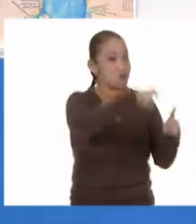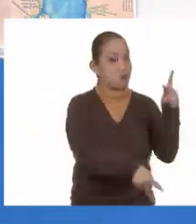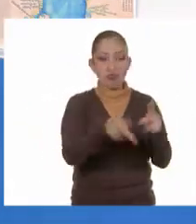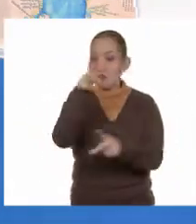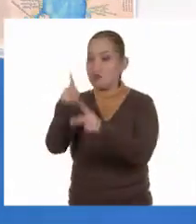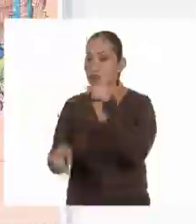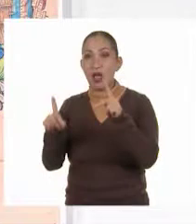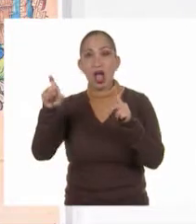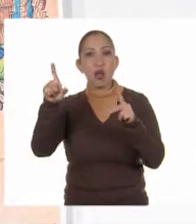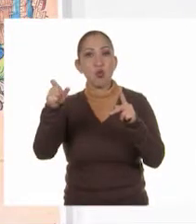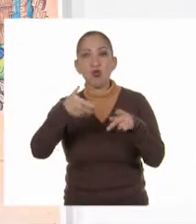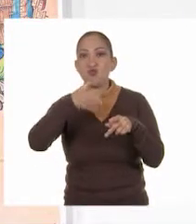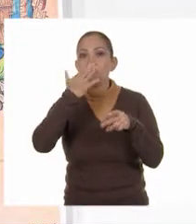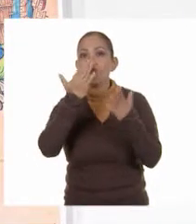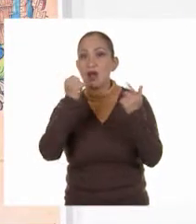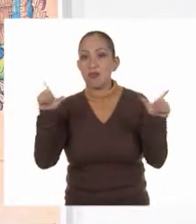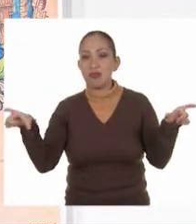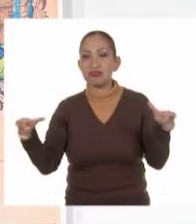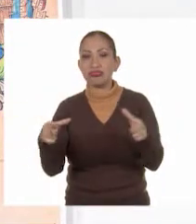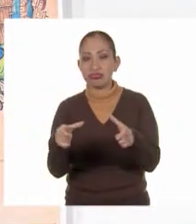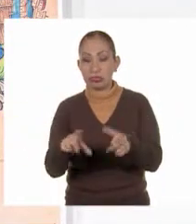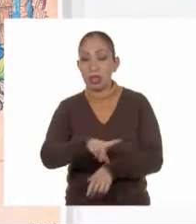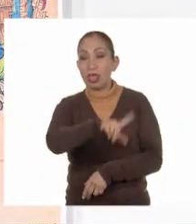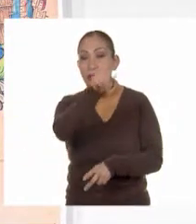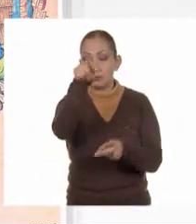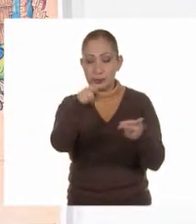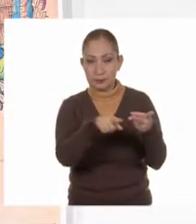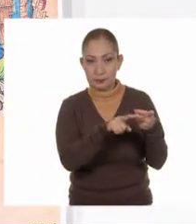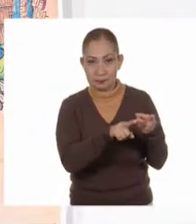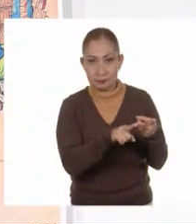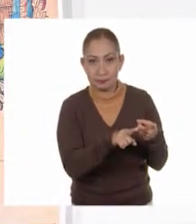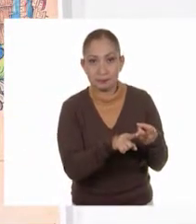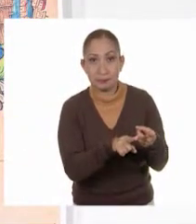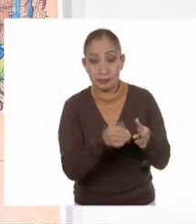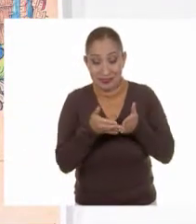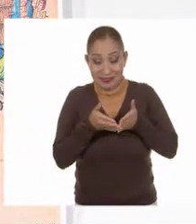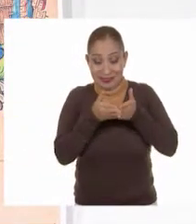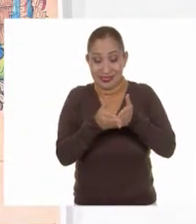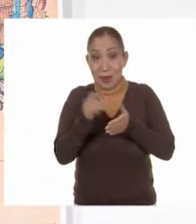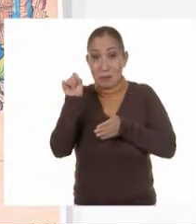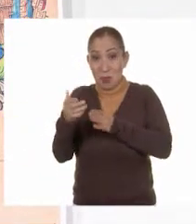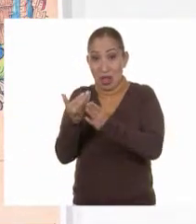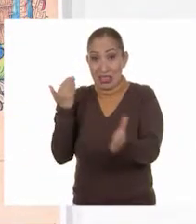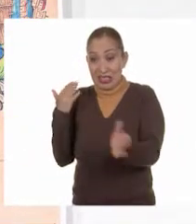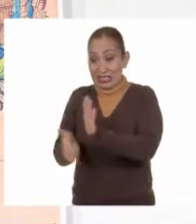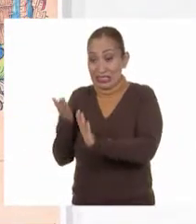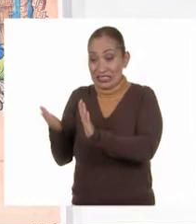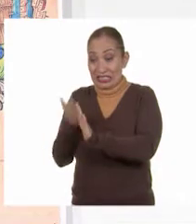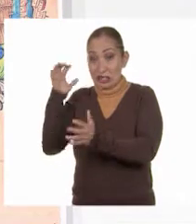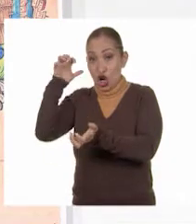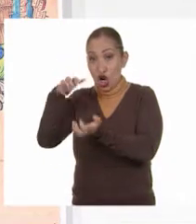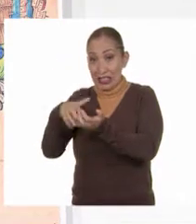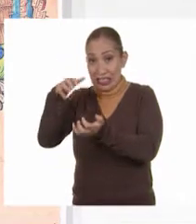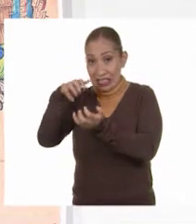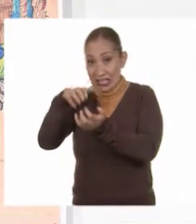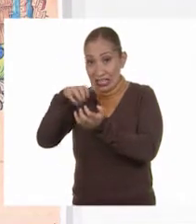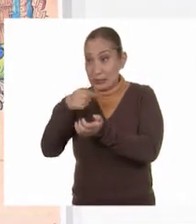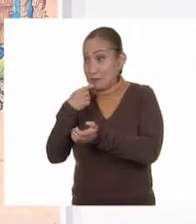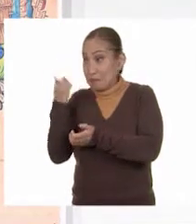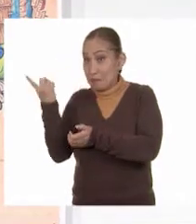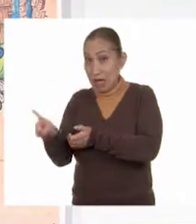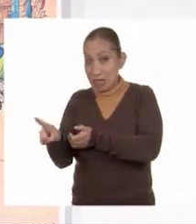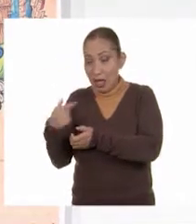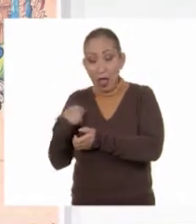potable. Primero. Después, los bergantines que mandó construir Cortés fueron colocados en el